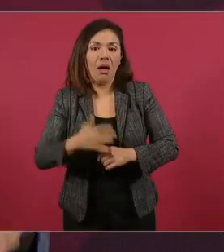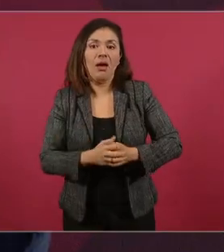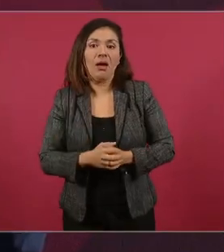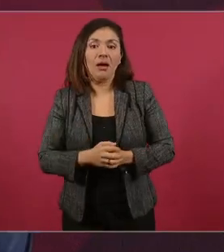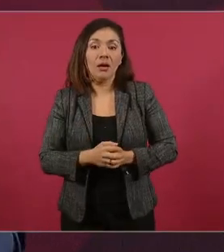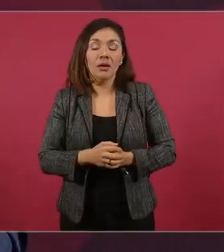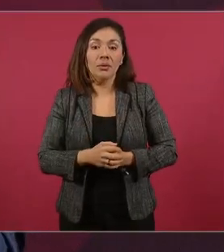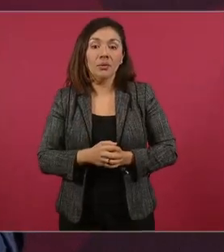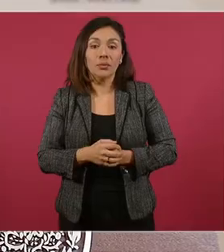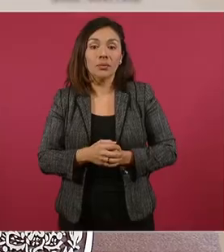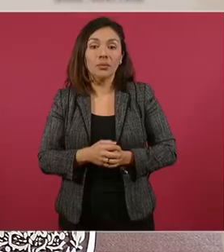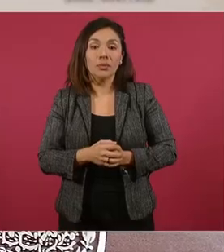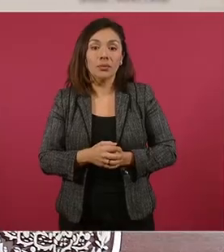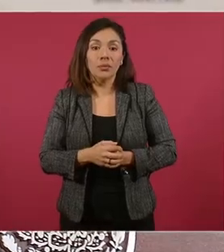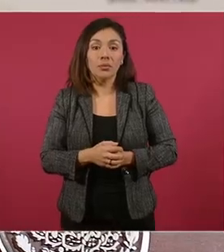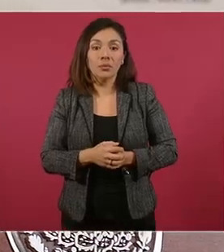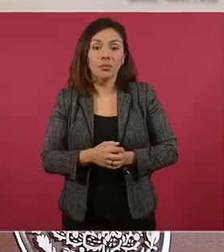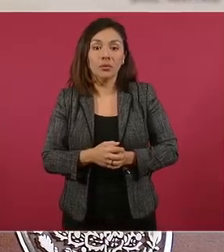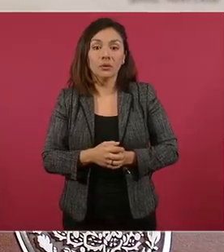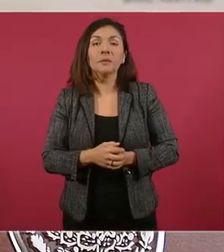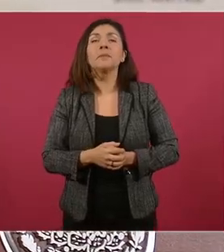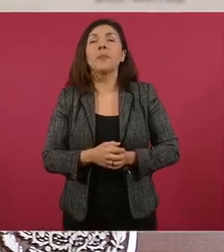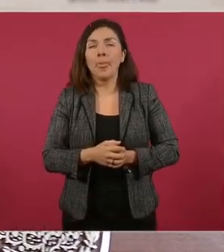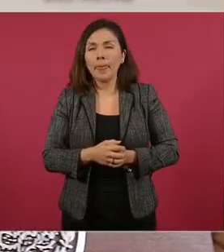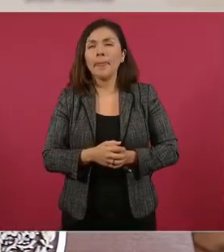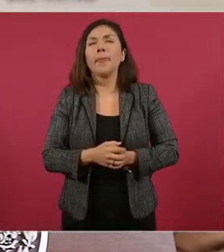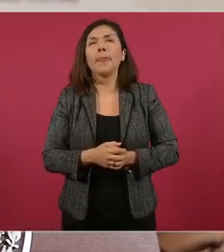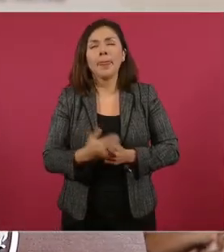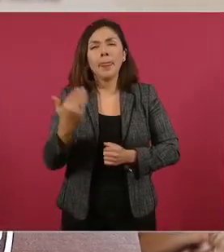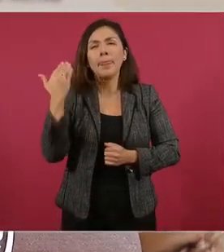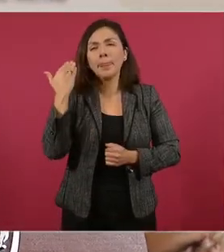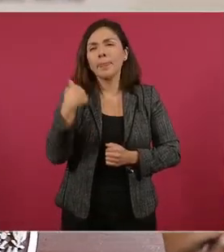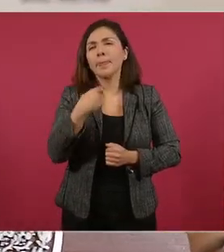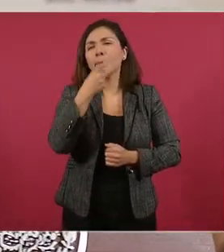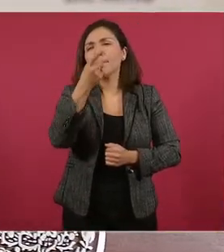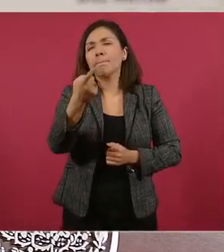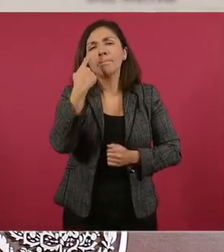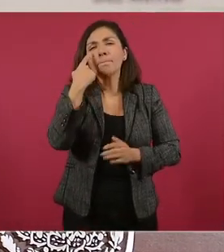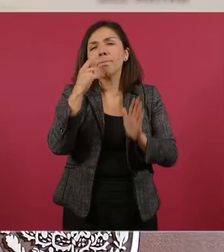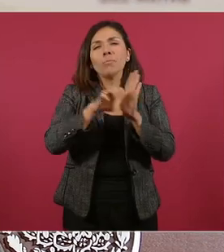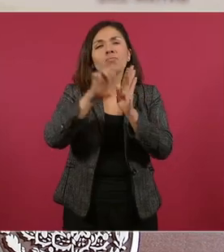Y hay lugares, hablábamos, por ejemplo, de